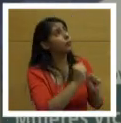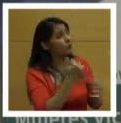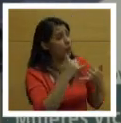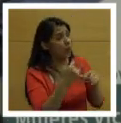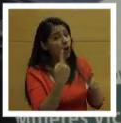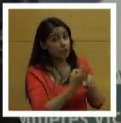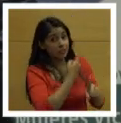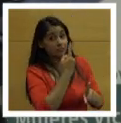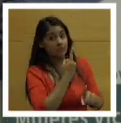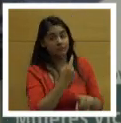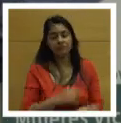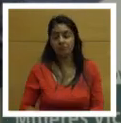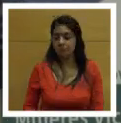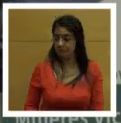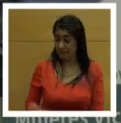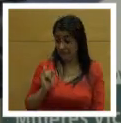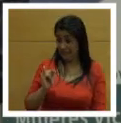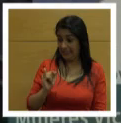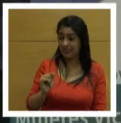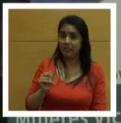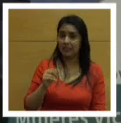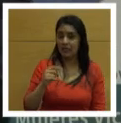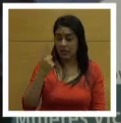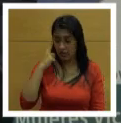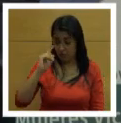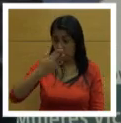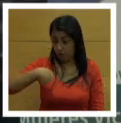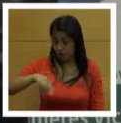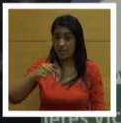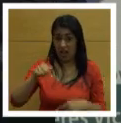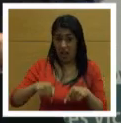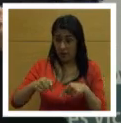juego? Sí, pero ¿podemos ser princesas ahora?